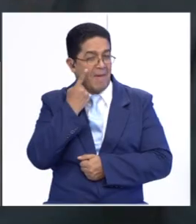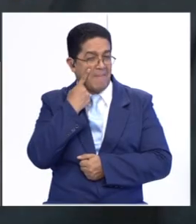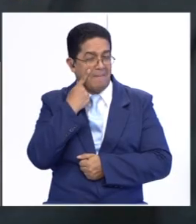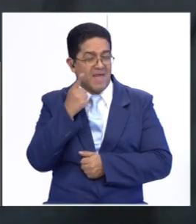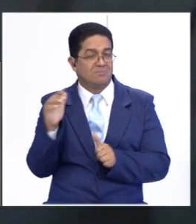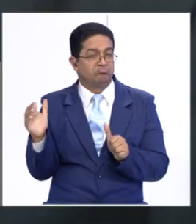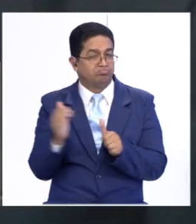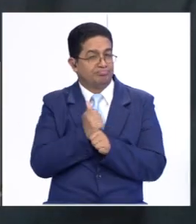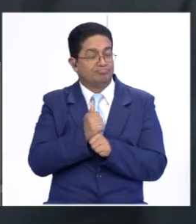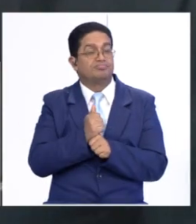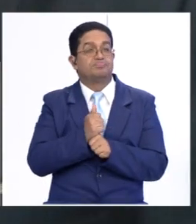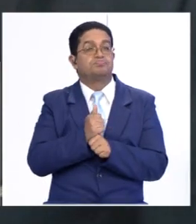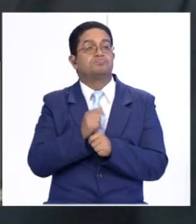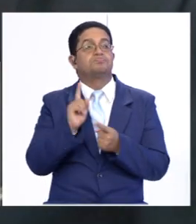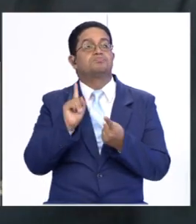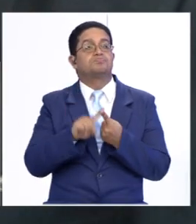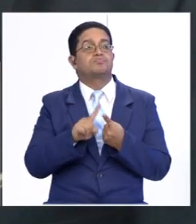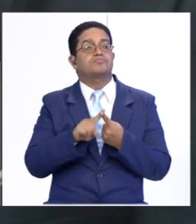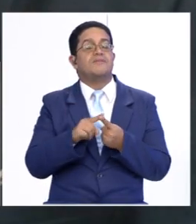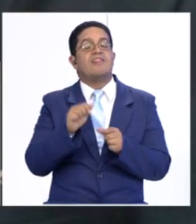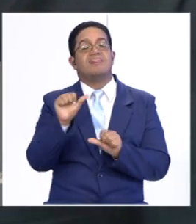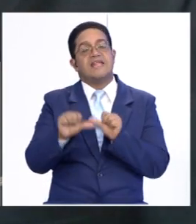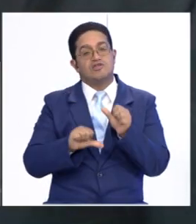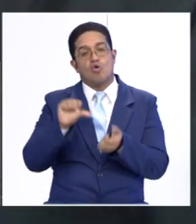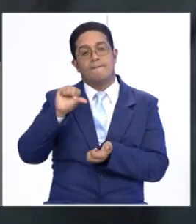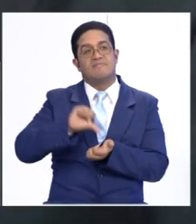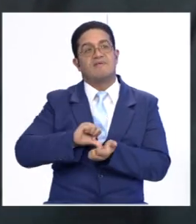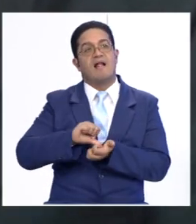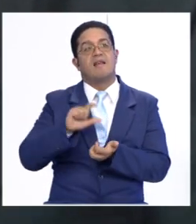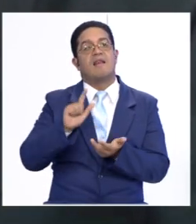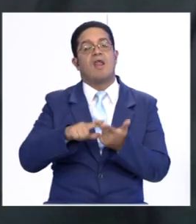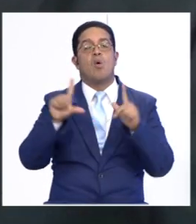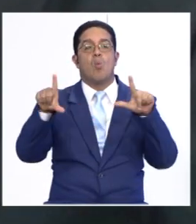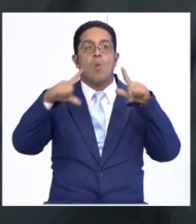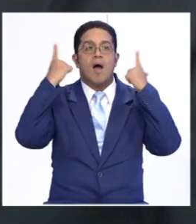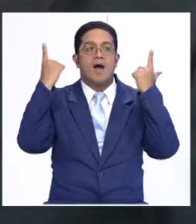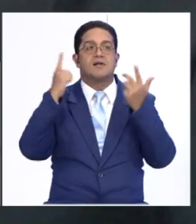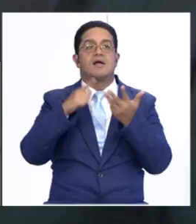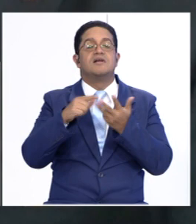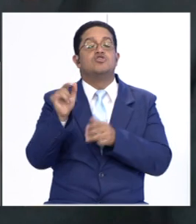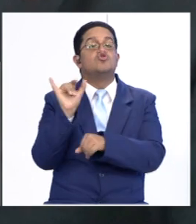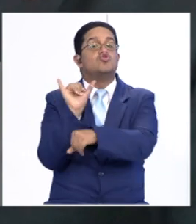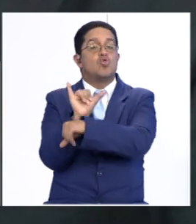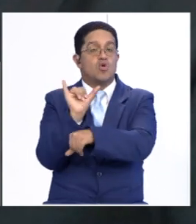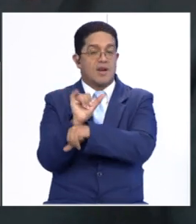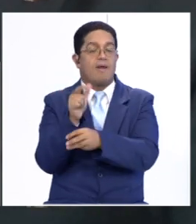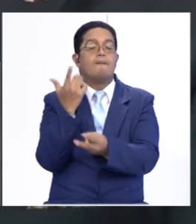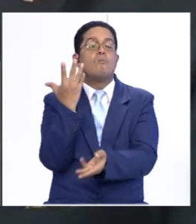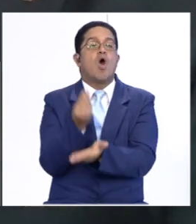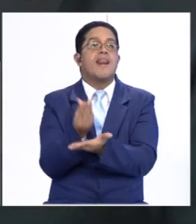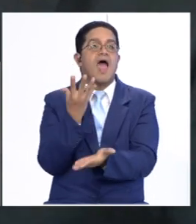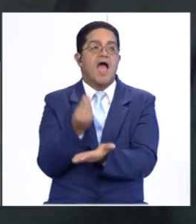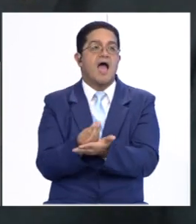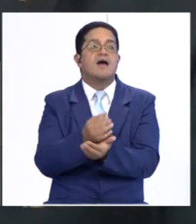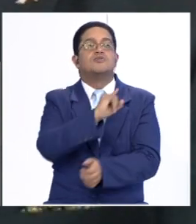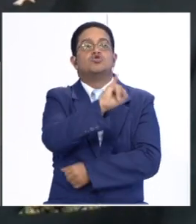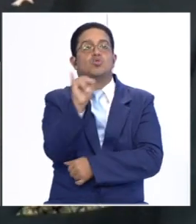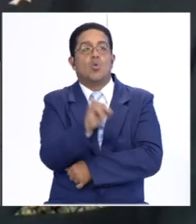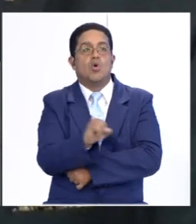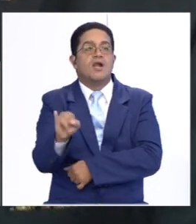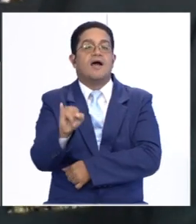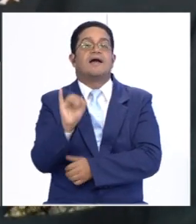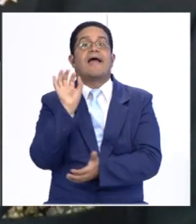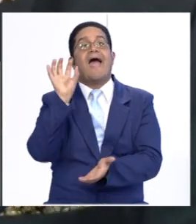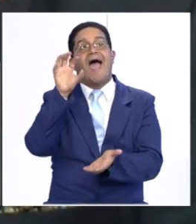cáncer tiene es Distrito Capital, La Guaira, Sucre, Monagas, Zulia y